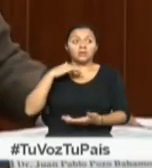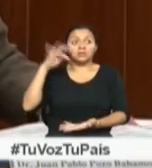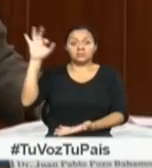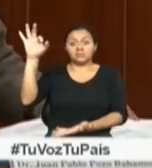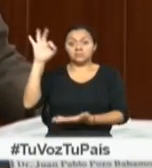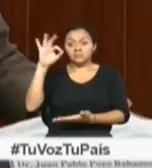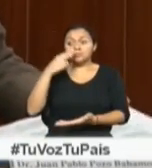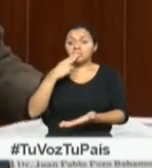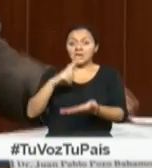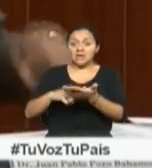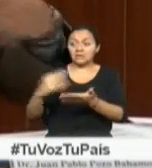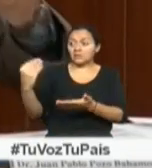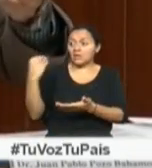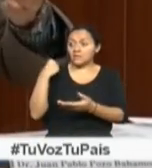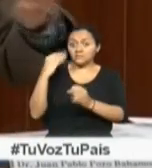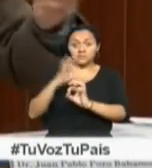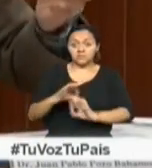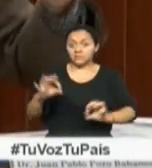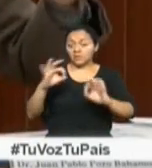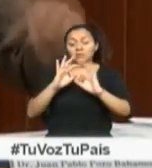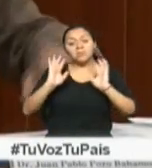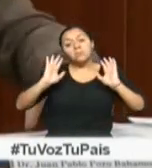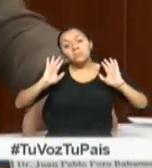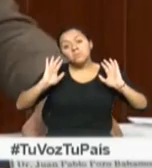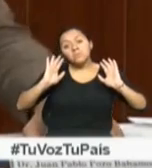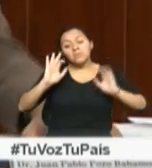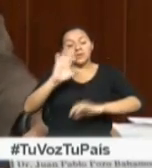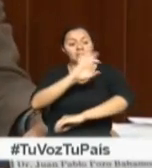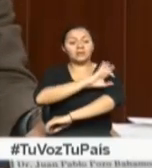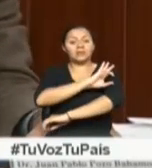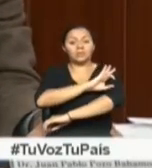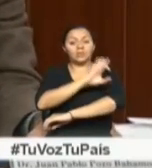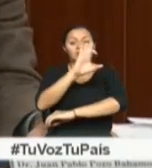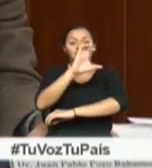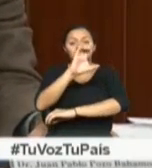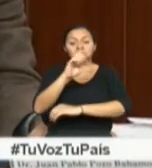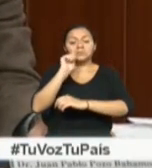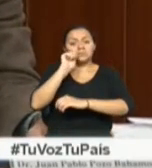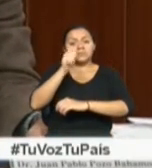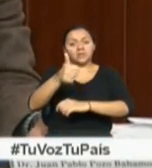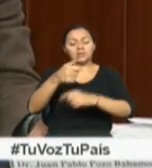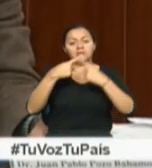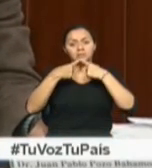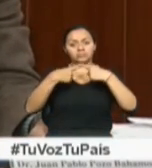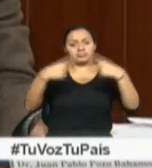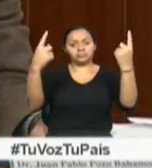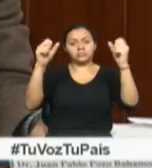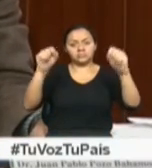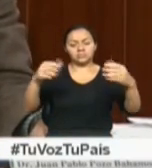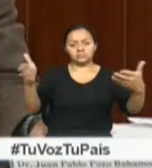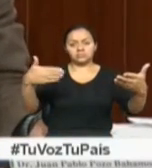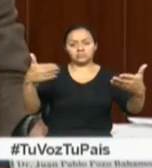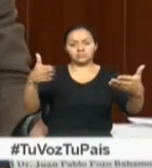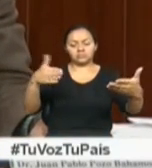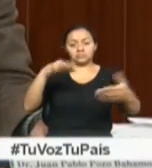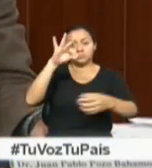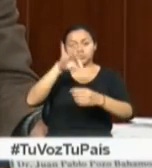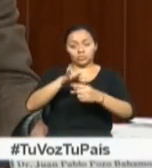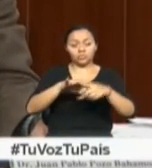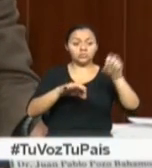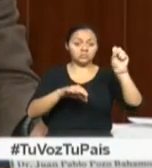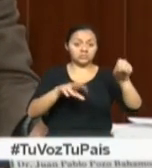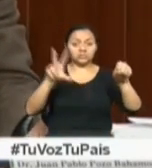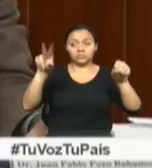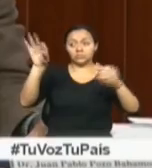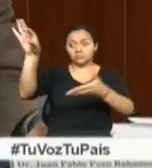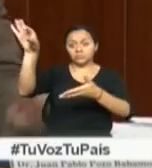de notificación o algo al respecto, la resolución del tribunal, pues mañana haremos ese reconteo con presencia o no de los delegados